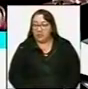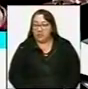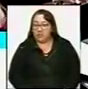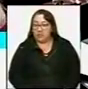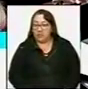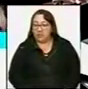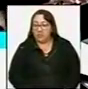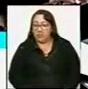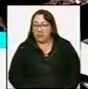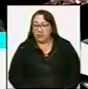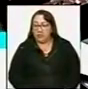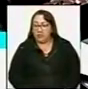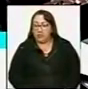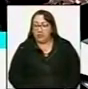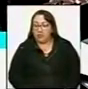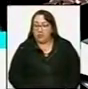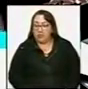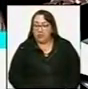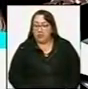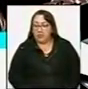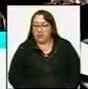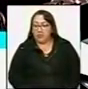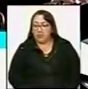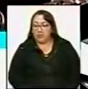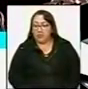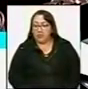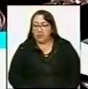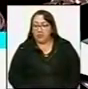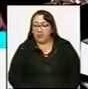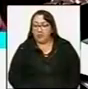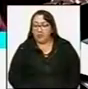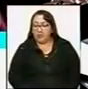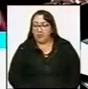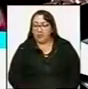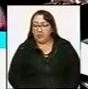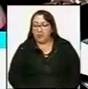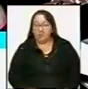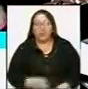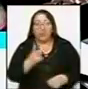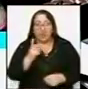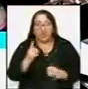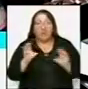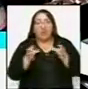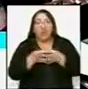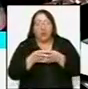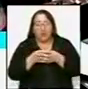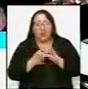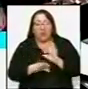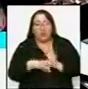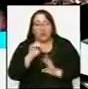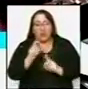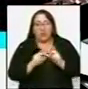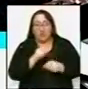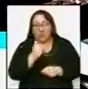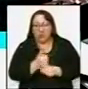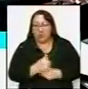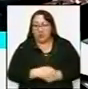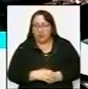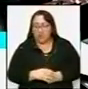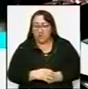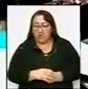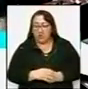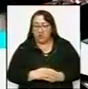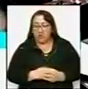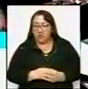Sí, efectivamente, presidenta, el D está en el marco de la autonomía del partido. El partido elige las autoridades y